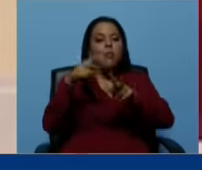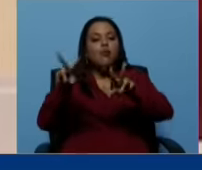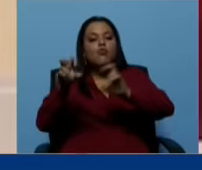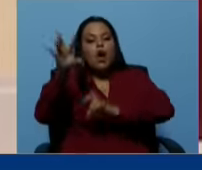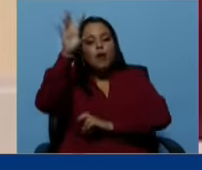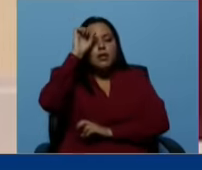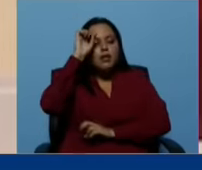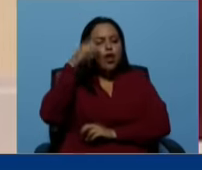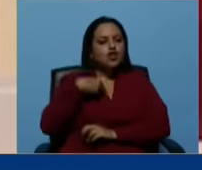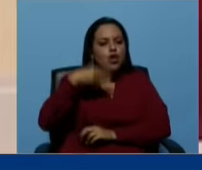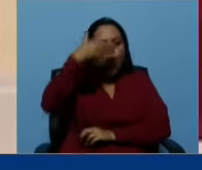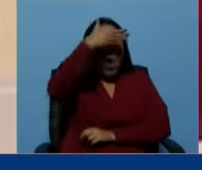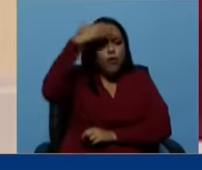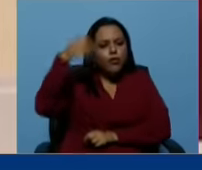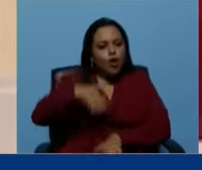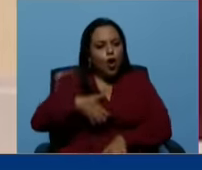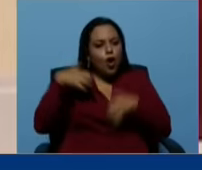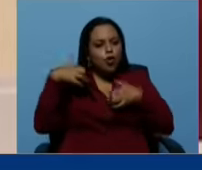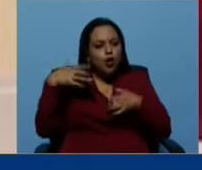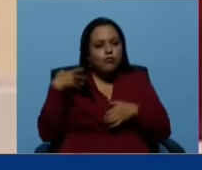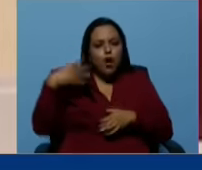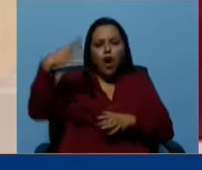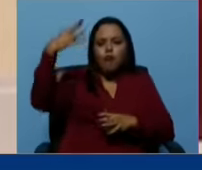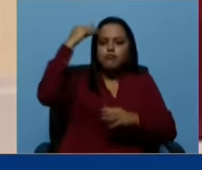Desinstalo el odio e instalo amor.